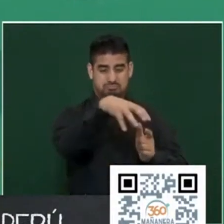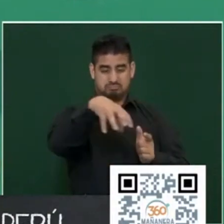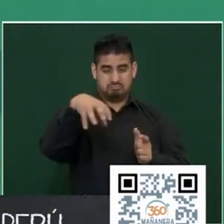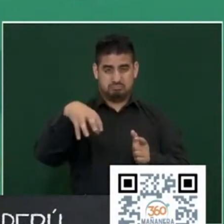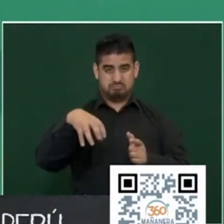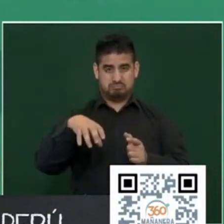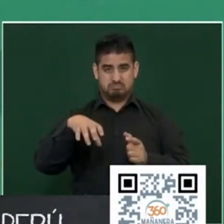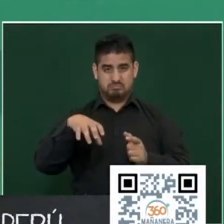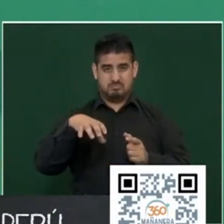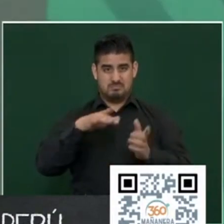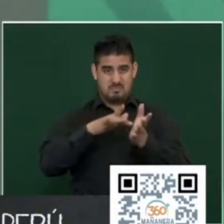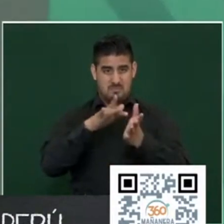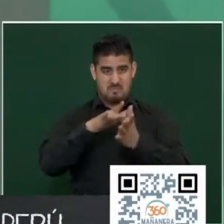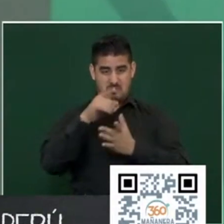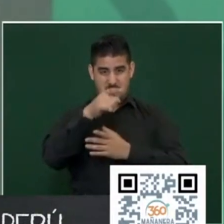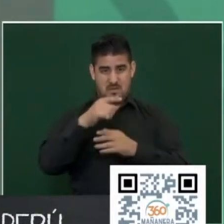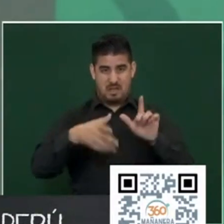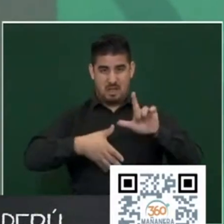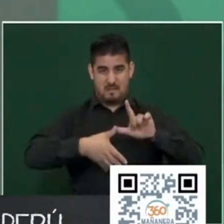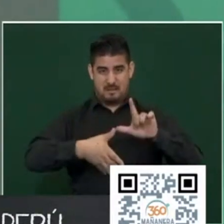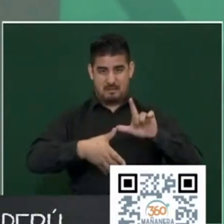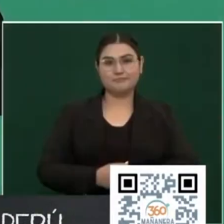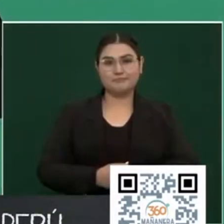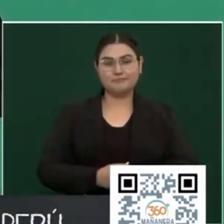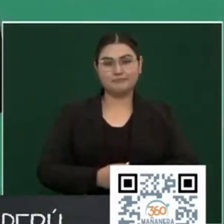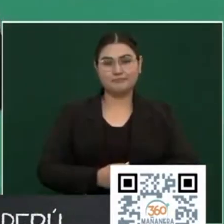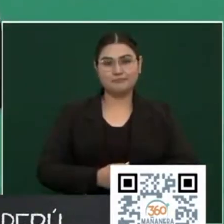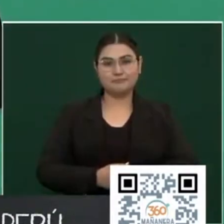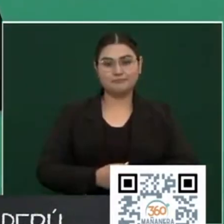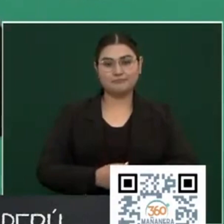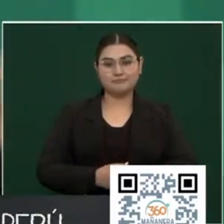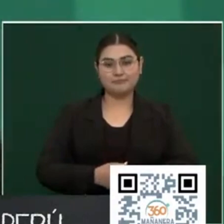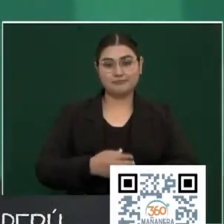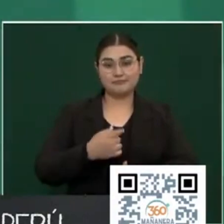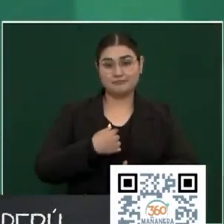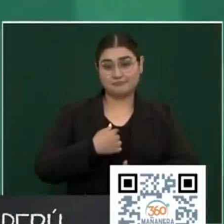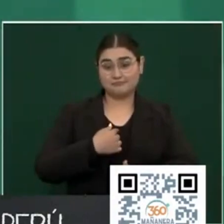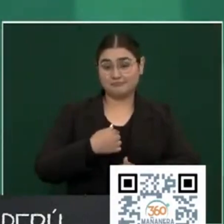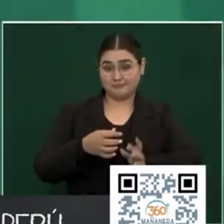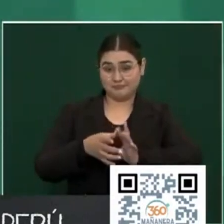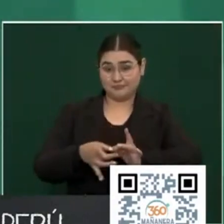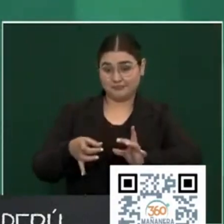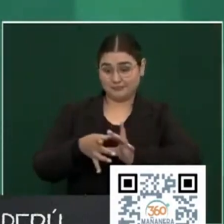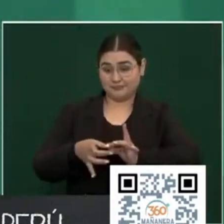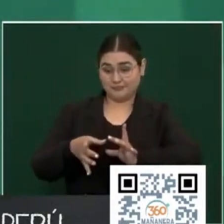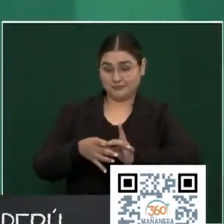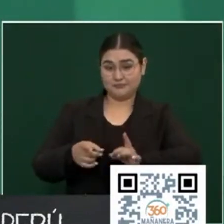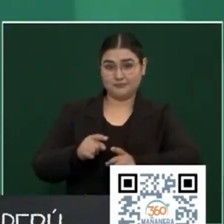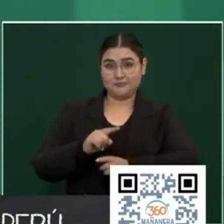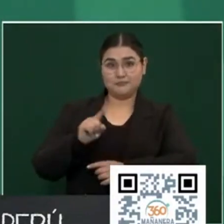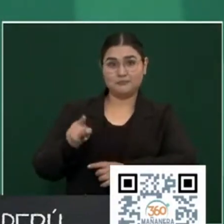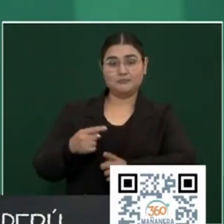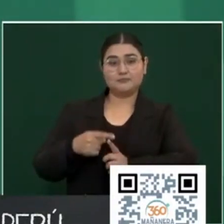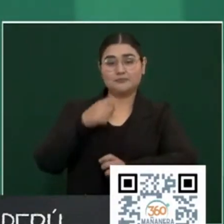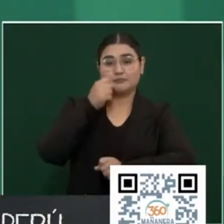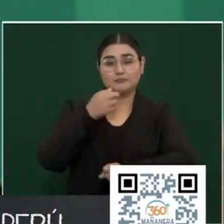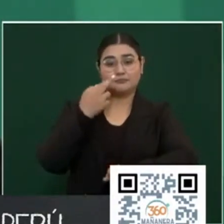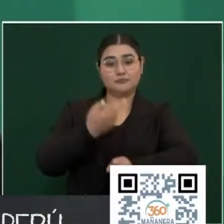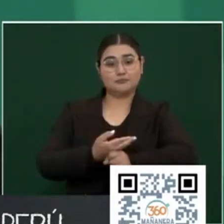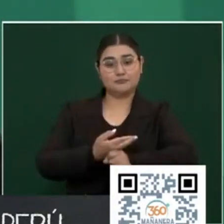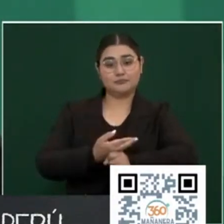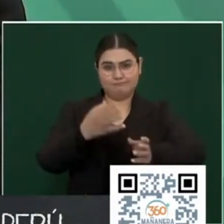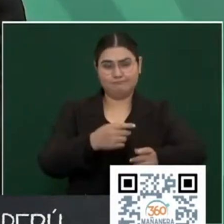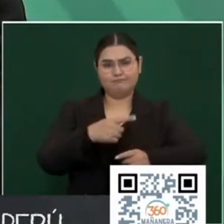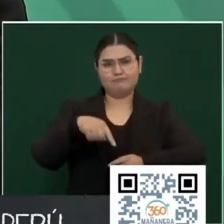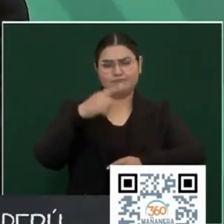oligárquicos de América Latina y del mundo. Le voy a dar instrucciones al secretario de Relaciones Exteriores que